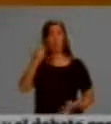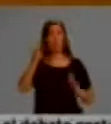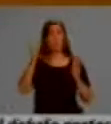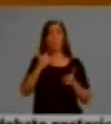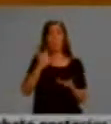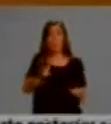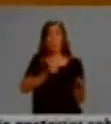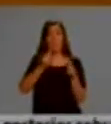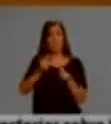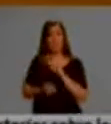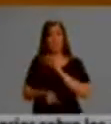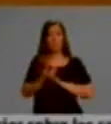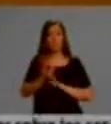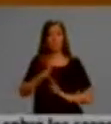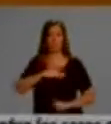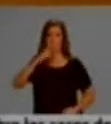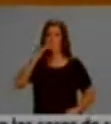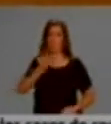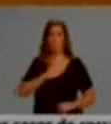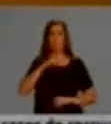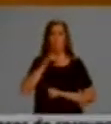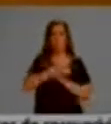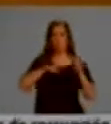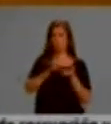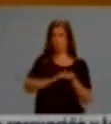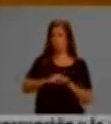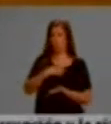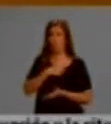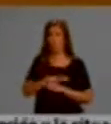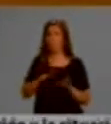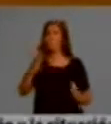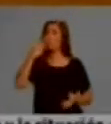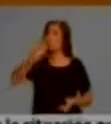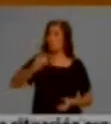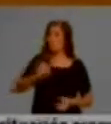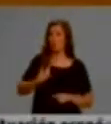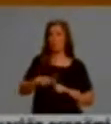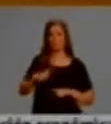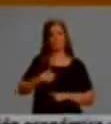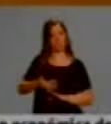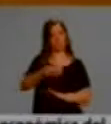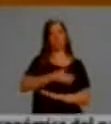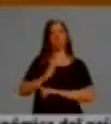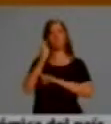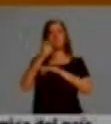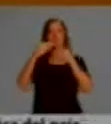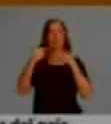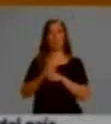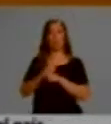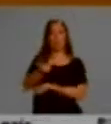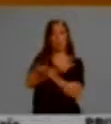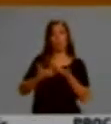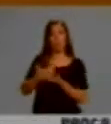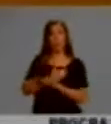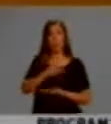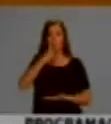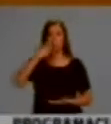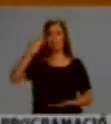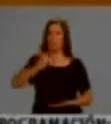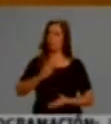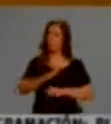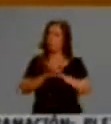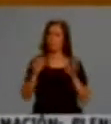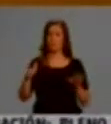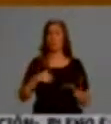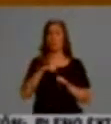genera podría causar un daño irreversible, poniendo en peligro los logros conseguidos gracias al trabajo de todos. Por tanto,